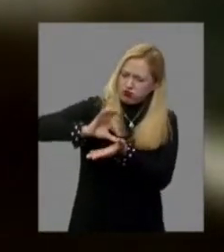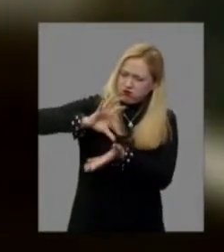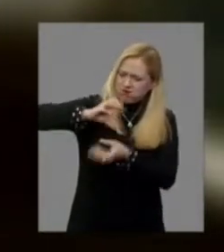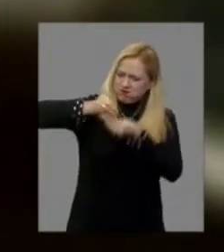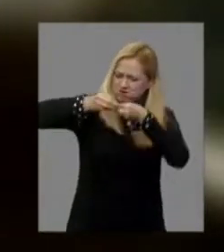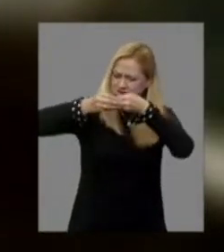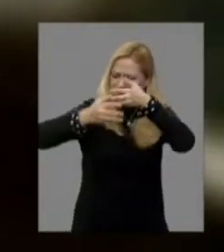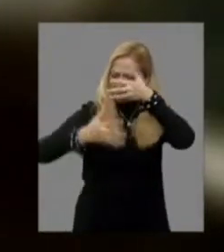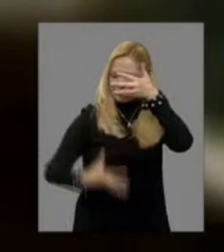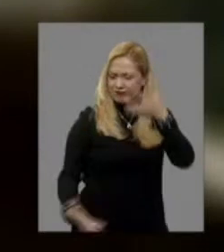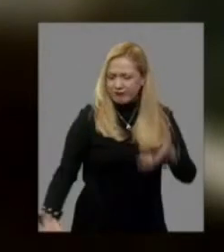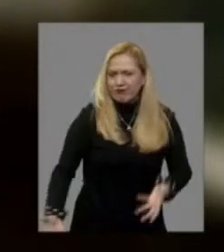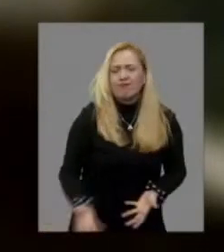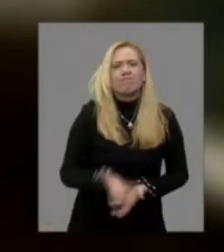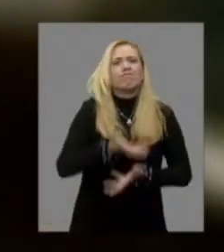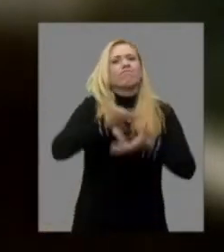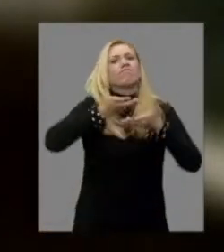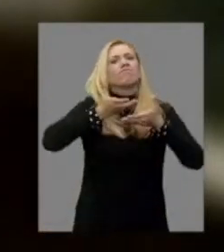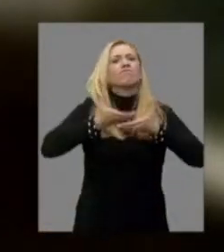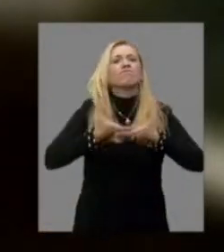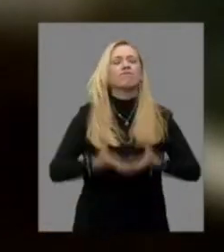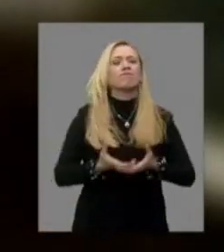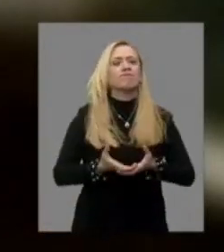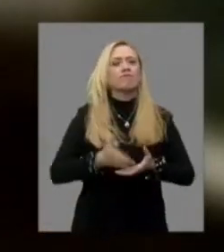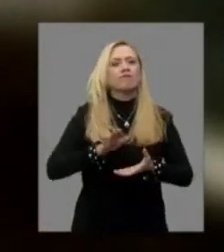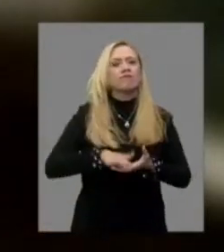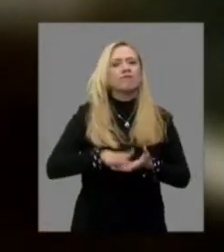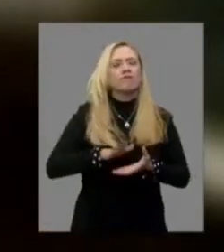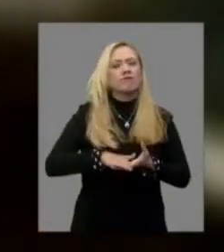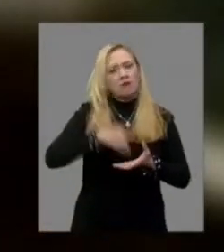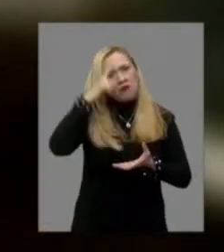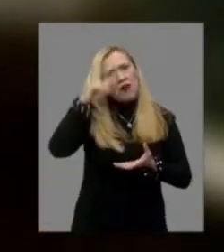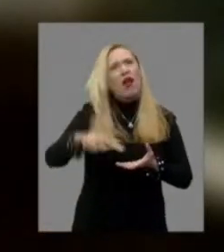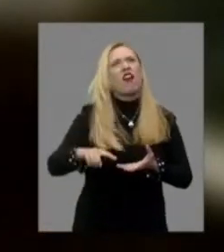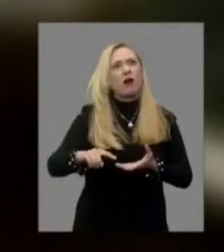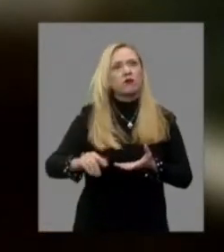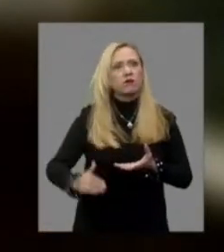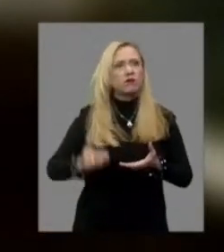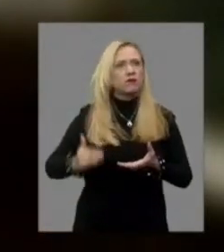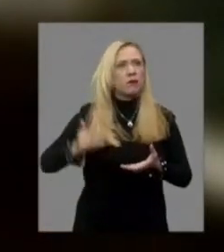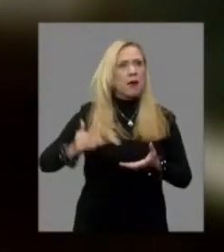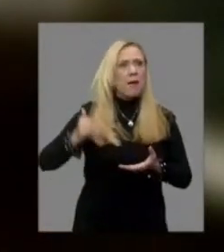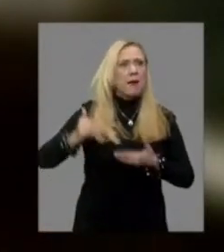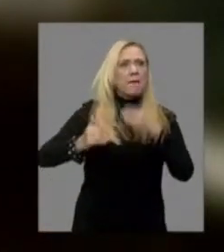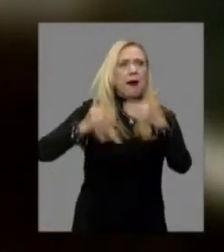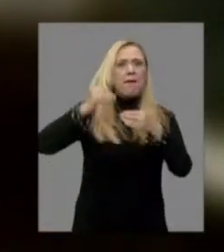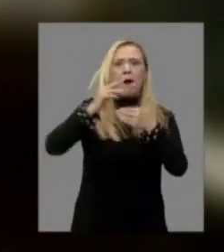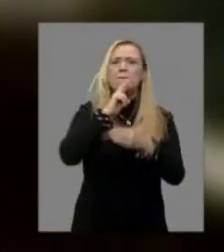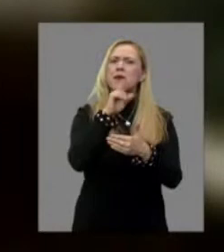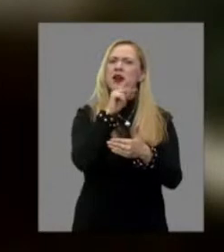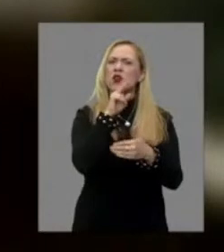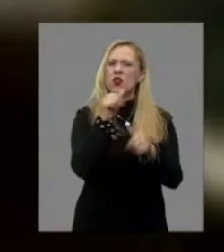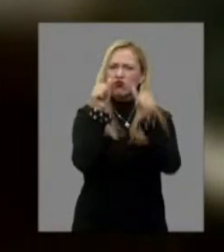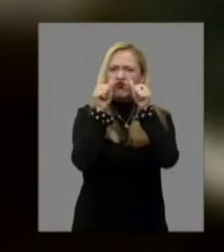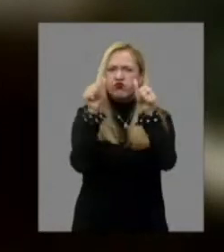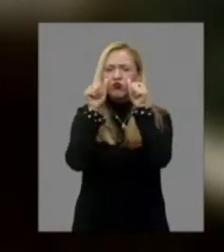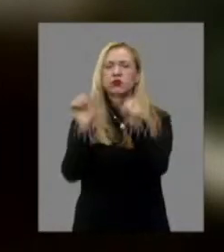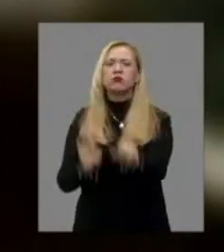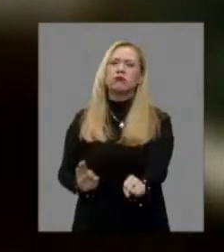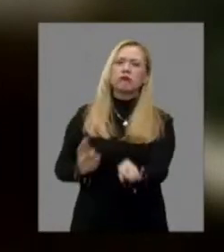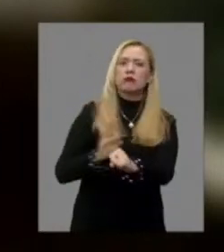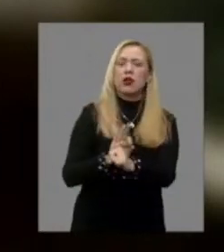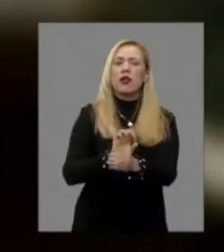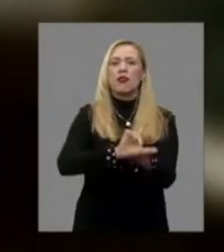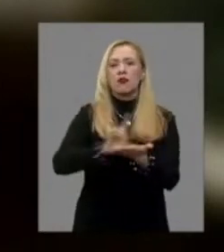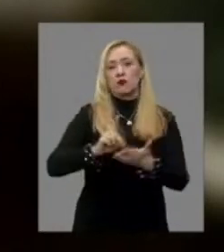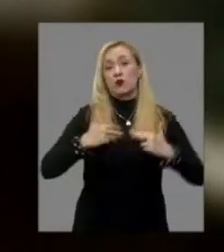avanzar, para poder lograr un progreso significativo en el tema de la protección de